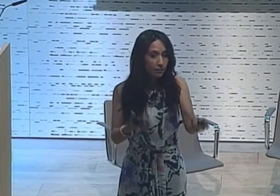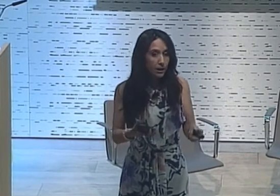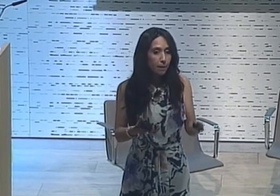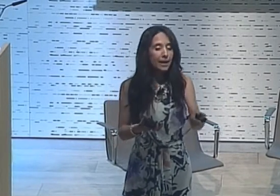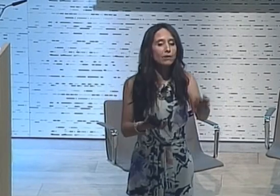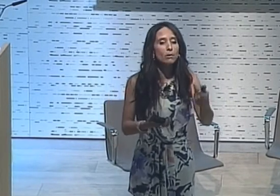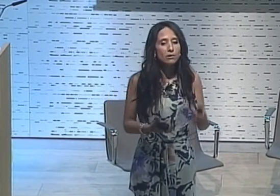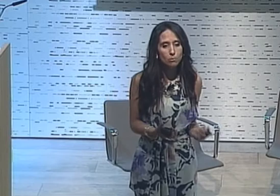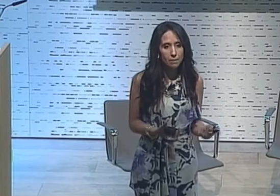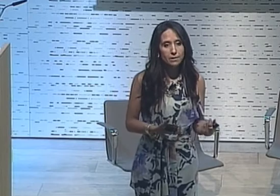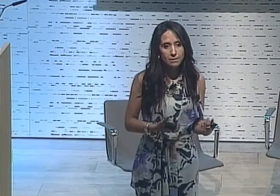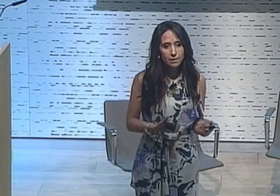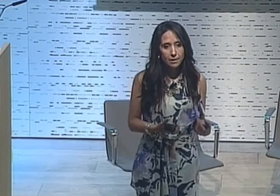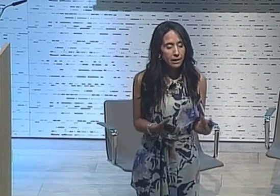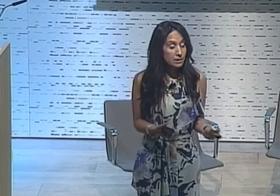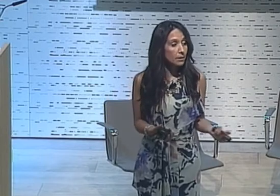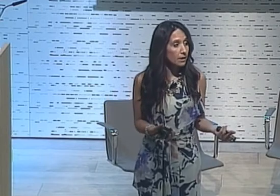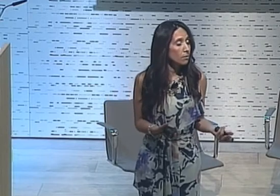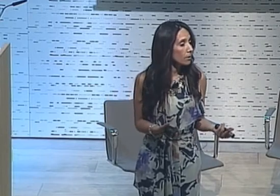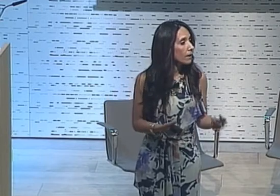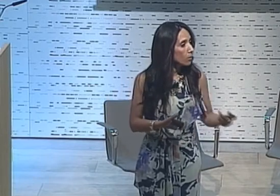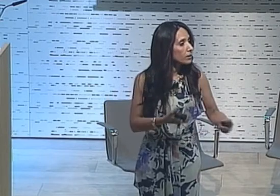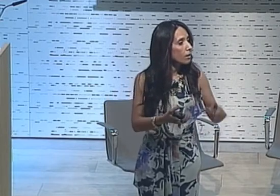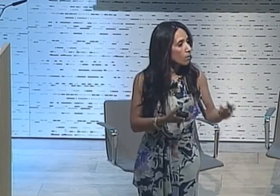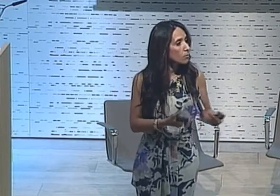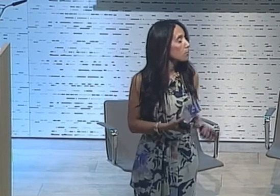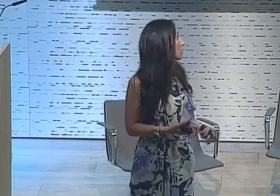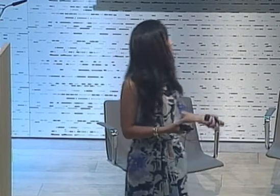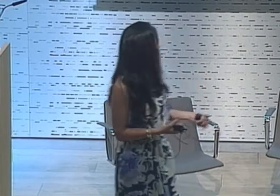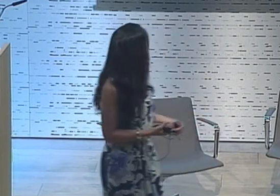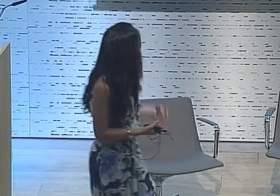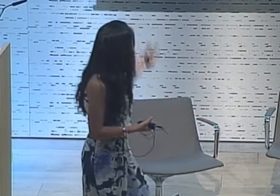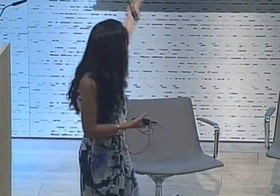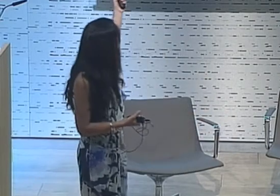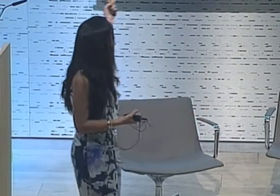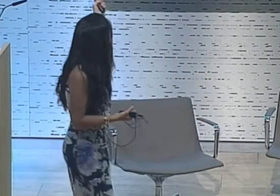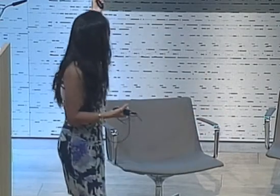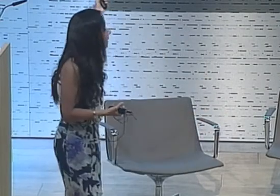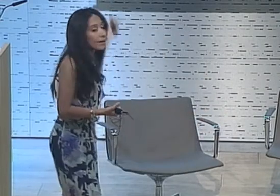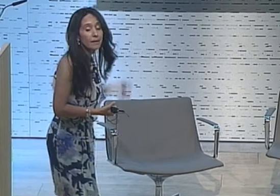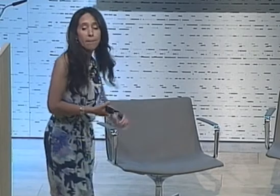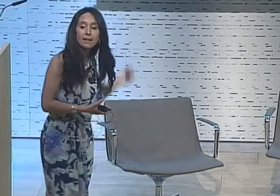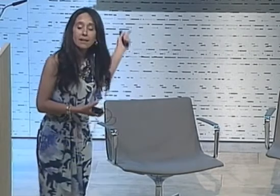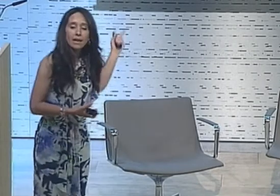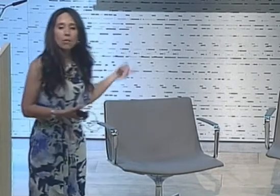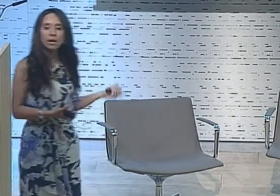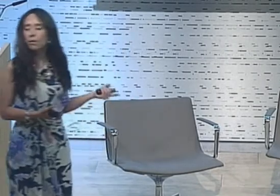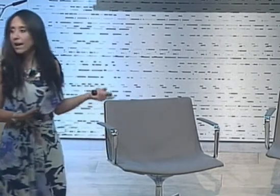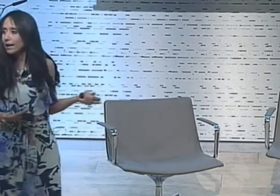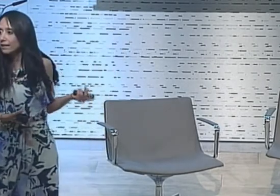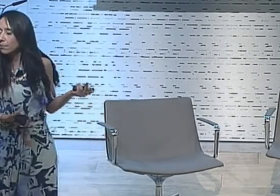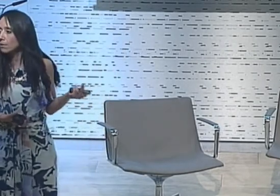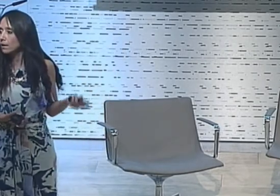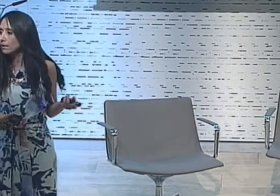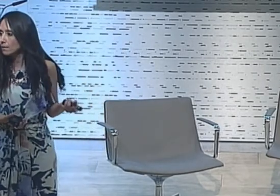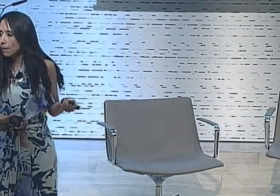planear, planificar para que tú resuelvas. Y en esa medida yo me voy a dar cuenta cómo vamos progresando. Entonces, esa parte del lenguaje